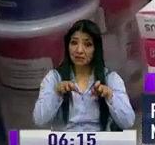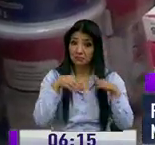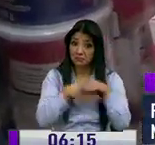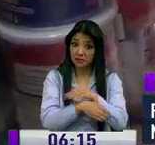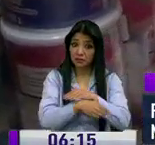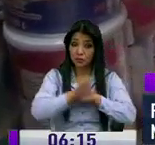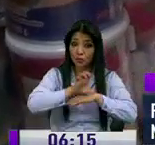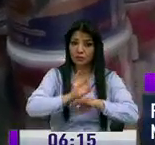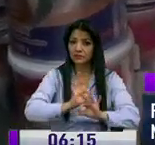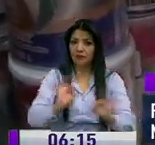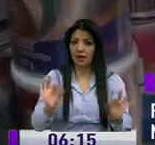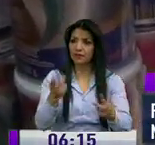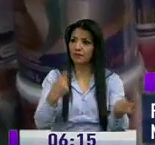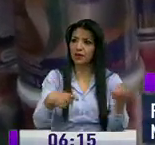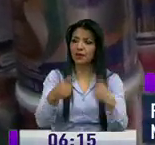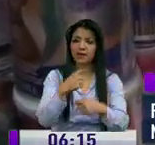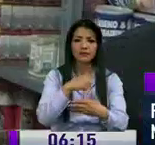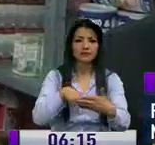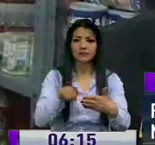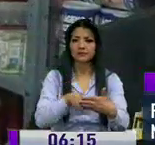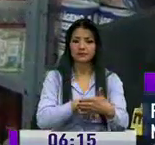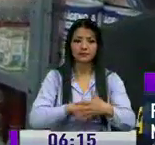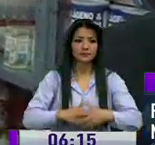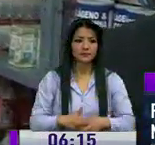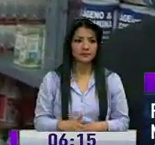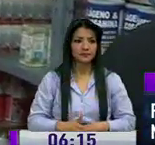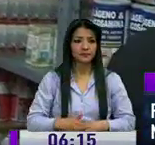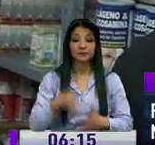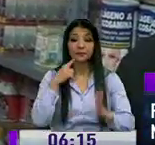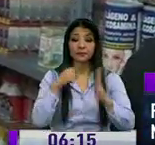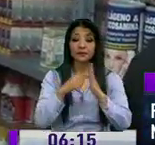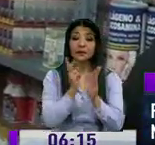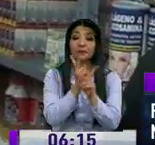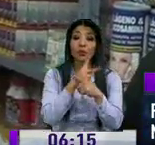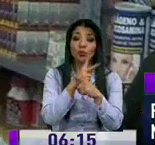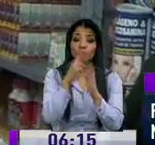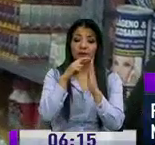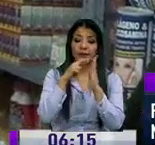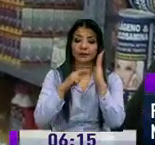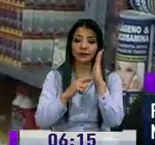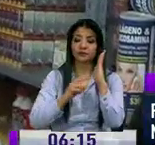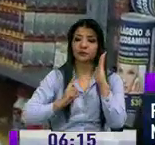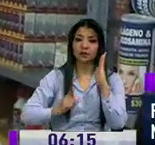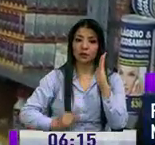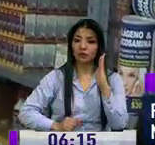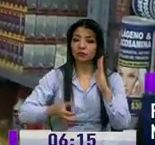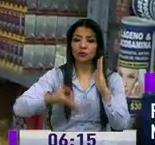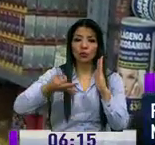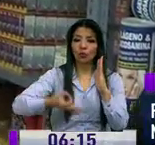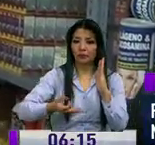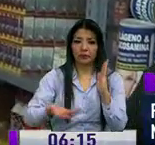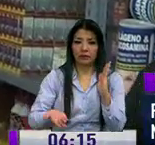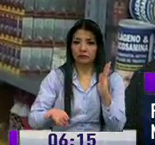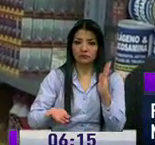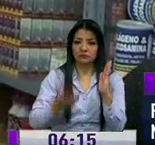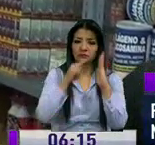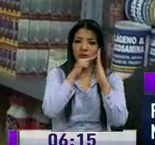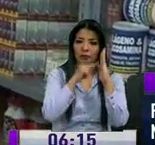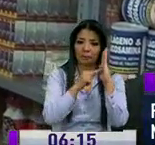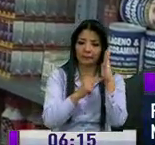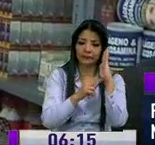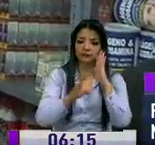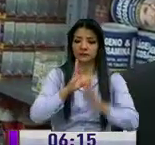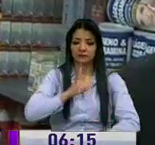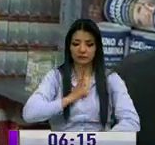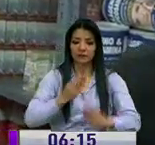estar en distribución. Un producto que no tiene registro sanitario simplemente no cumple con las especificaciones técnicas de calidad para